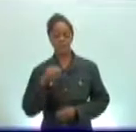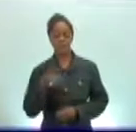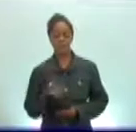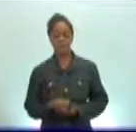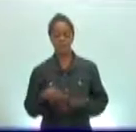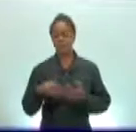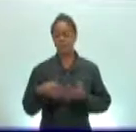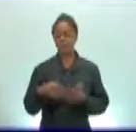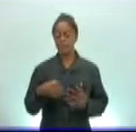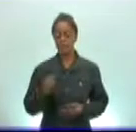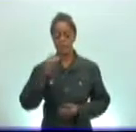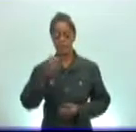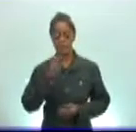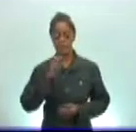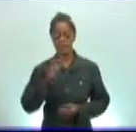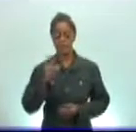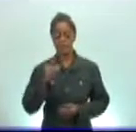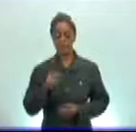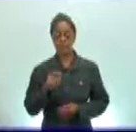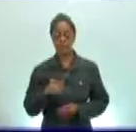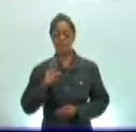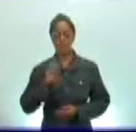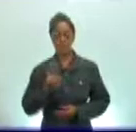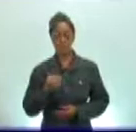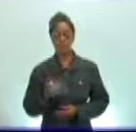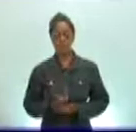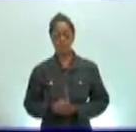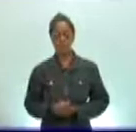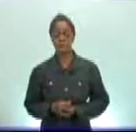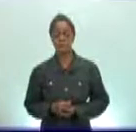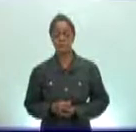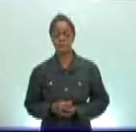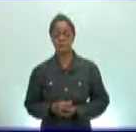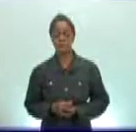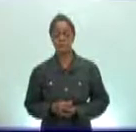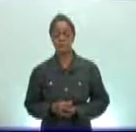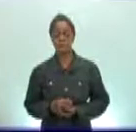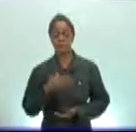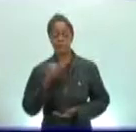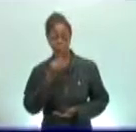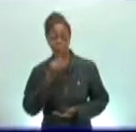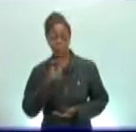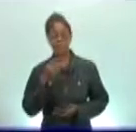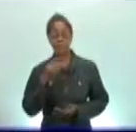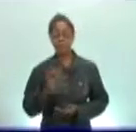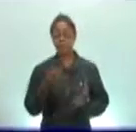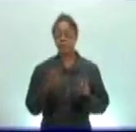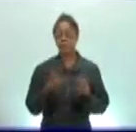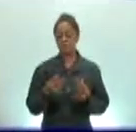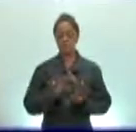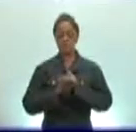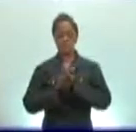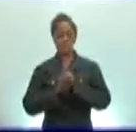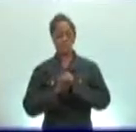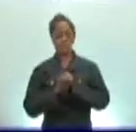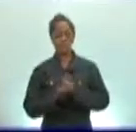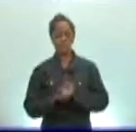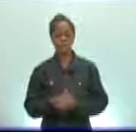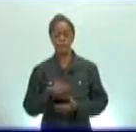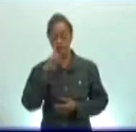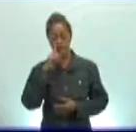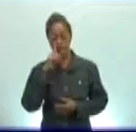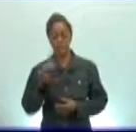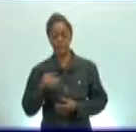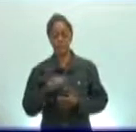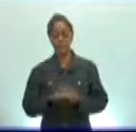acerca de Antonio Guiteras y nos refiere lo siguiente: me hubiese gustado mucho ser su amiga, ya que a